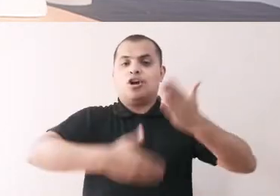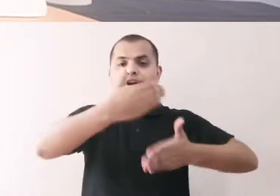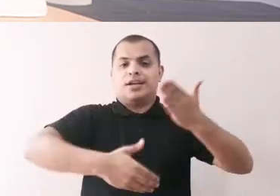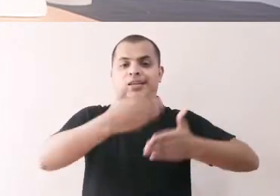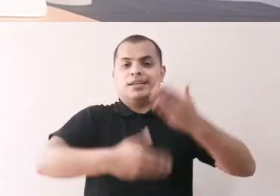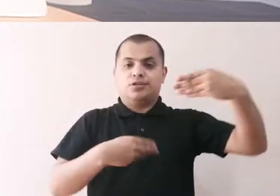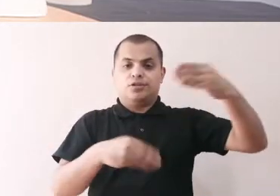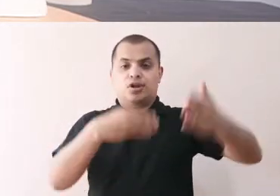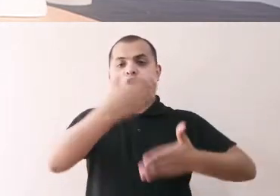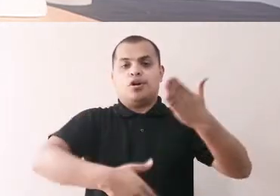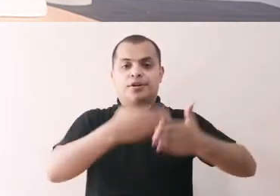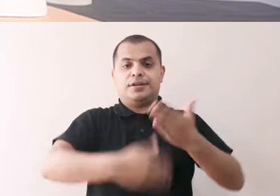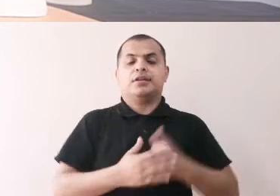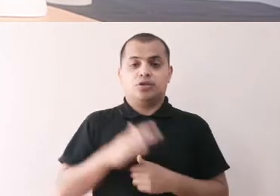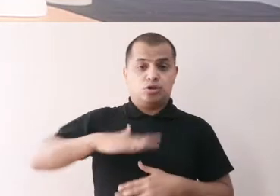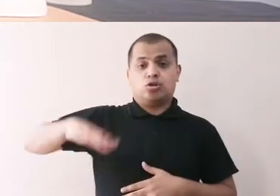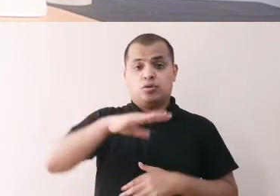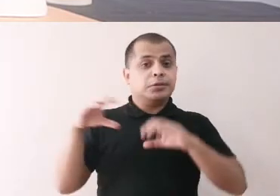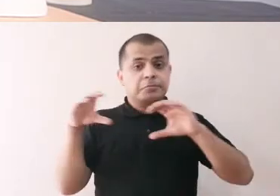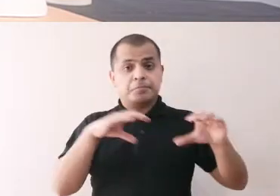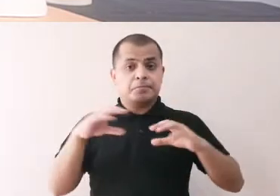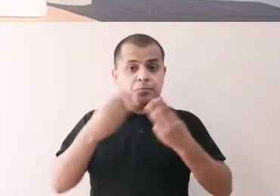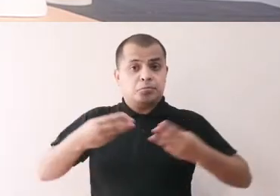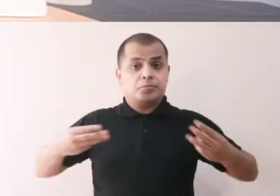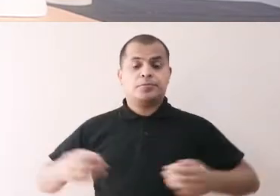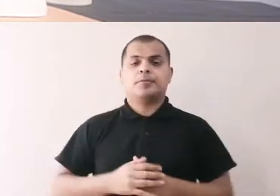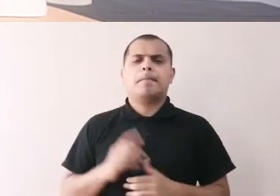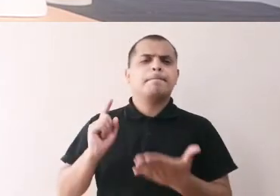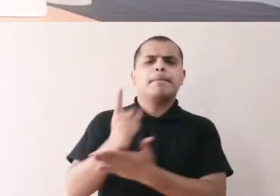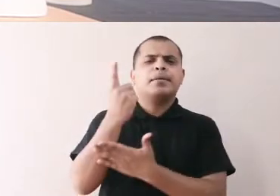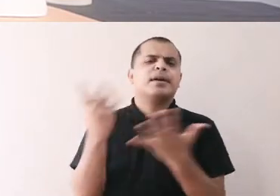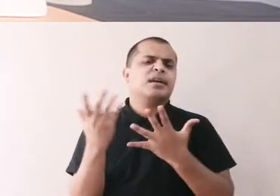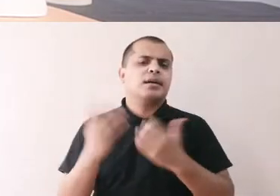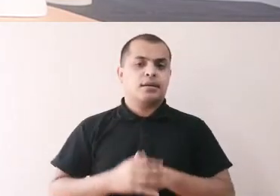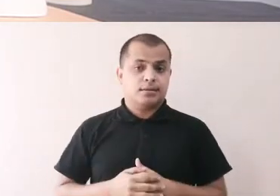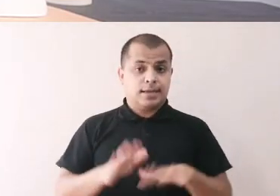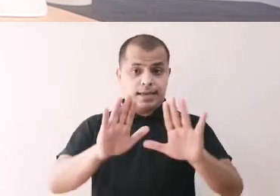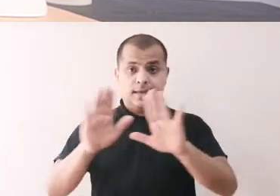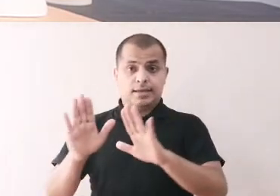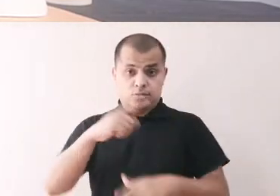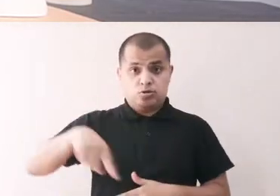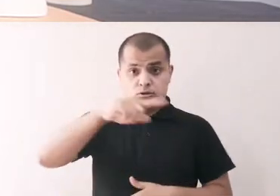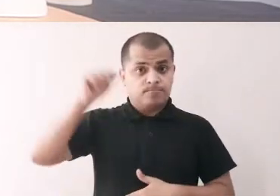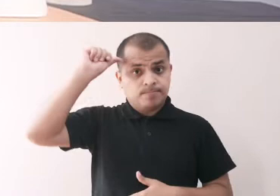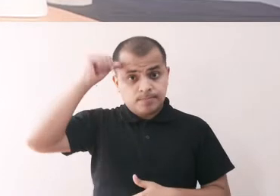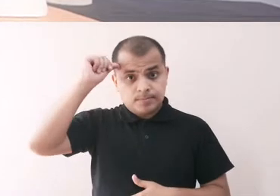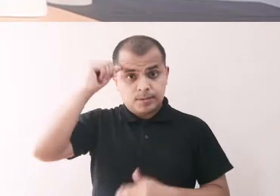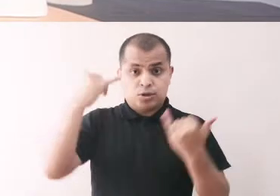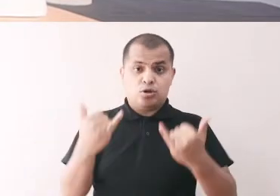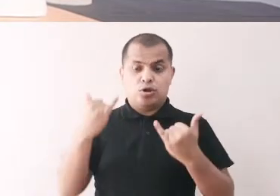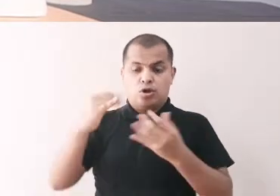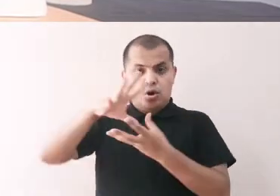hojas para poder realizar nuestro material. ¿Qué es lo que vamos a hacer primero? Chicos, lo que vamos a realizar hoy